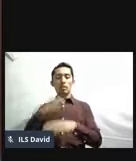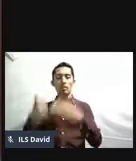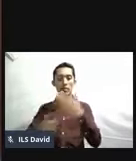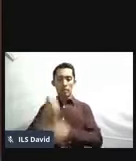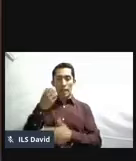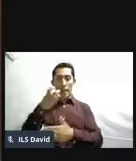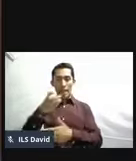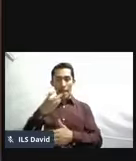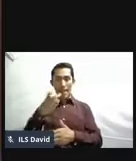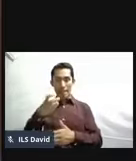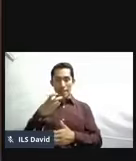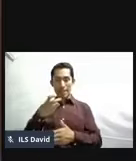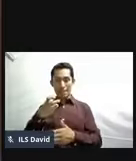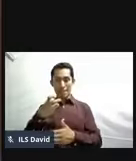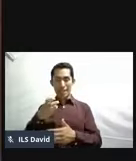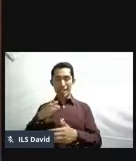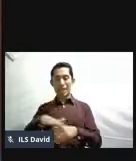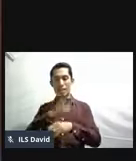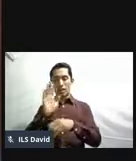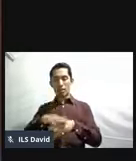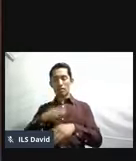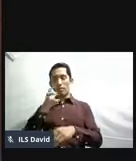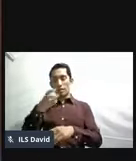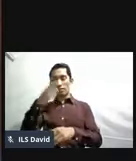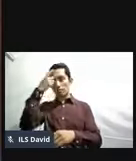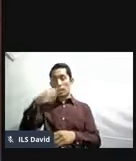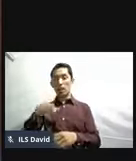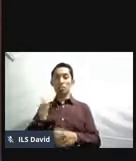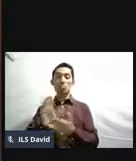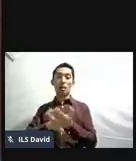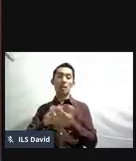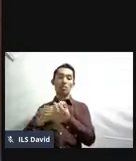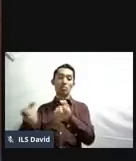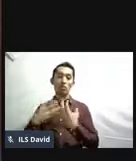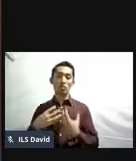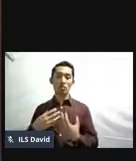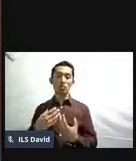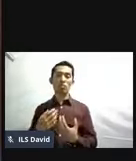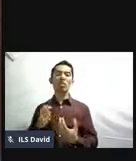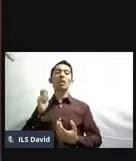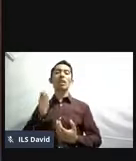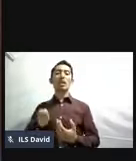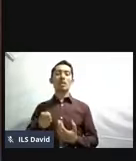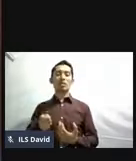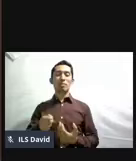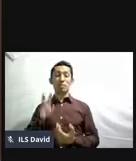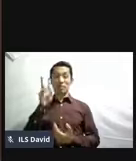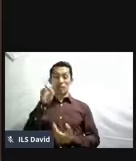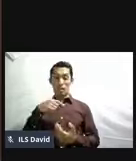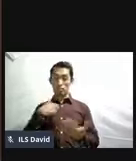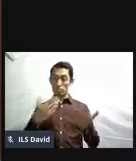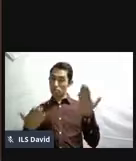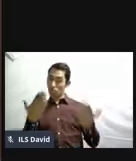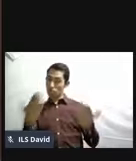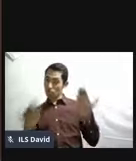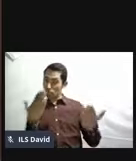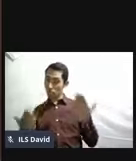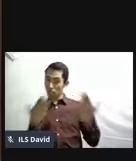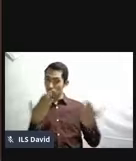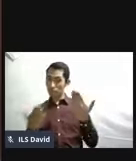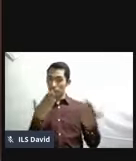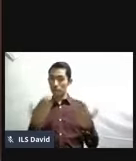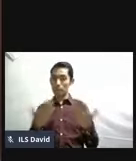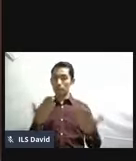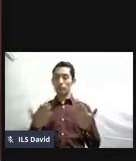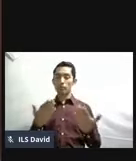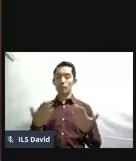estandarizadas internacionales. Entonces, la diferencia minúscula entre la responsabilidad que asume,